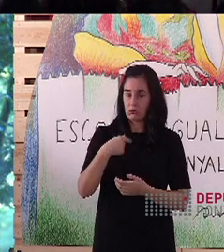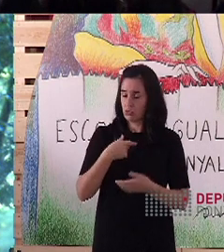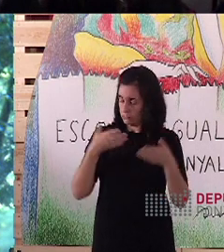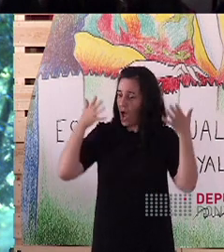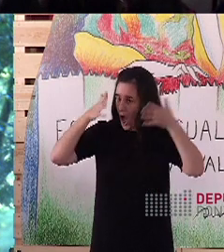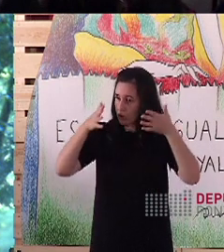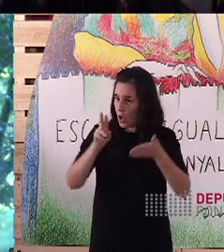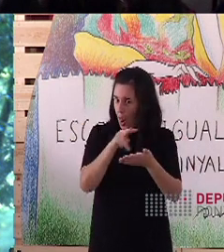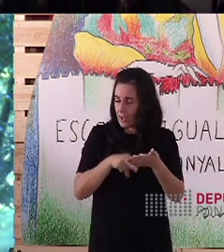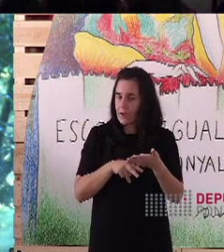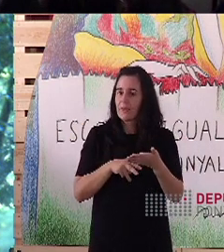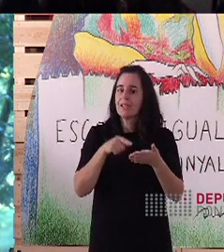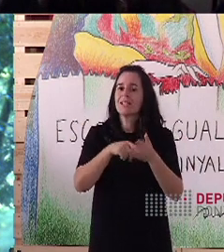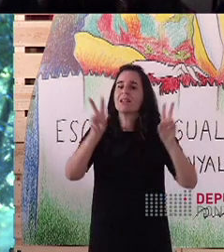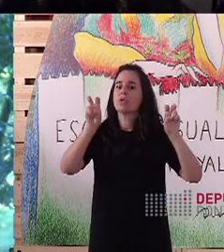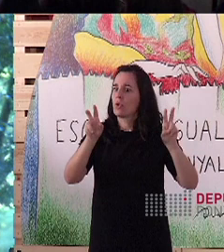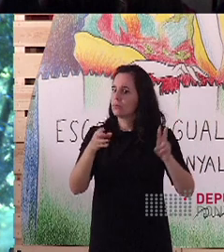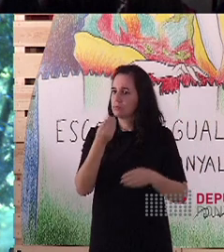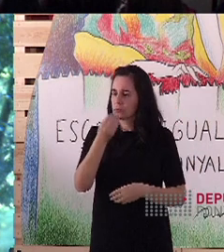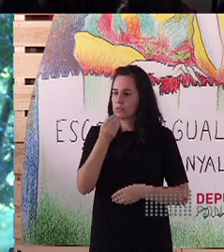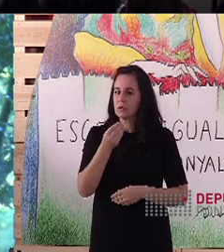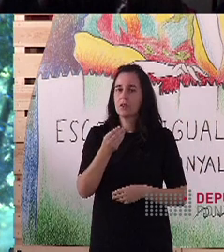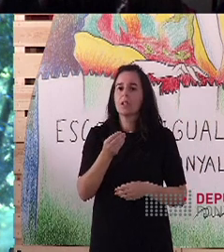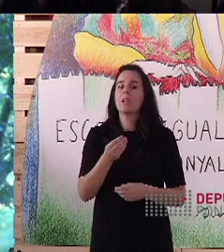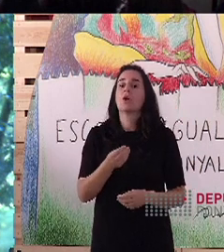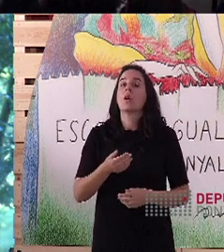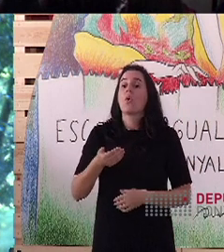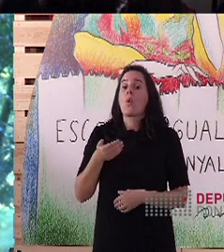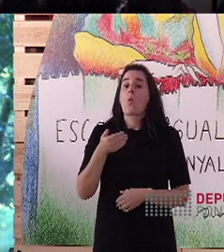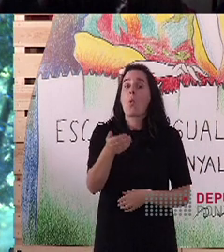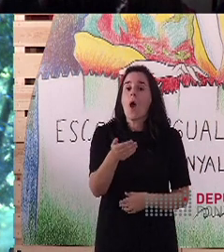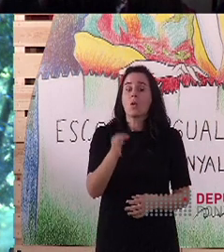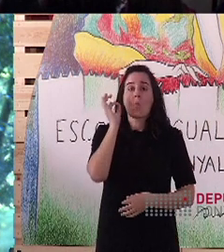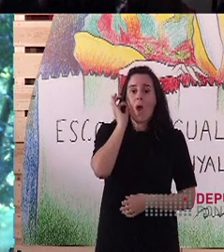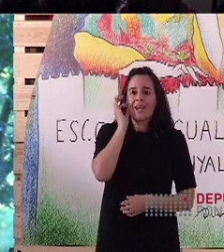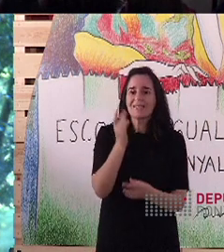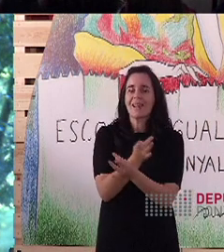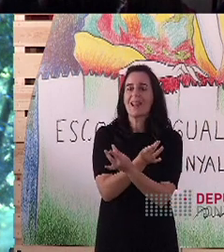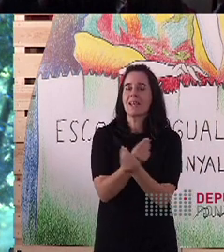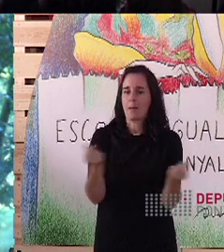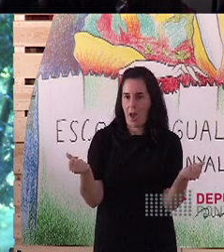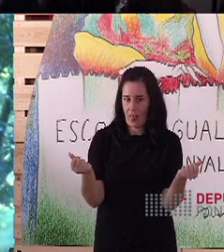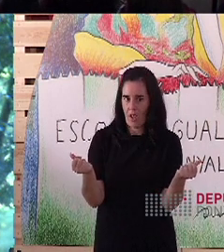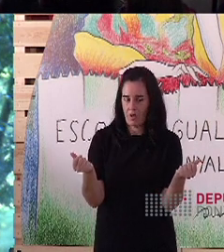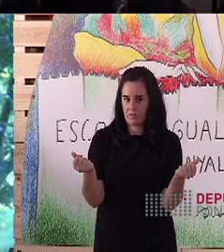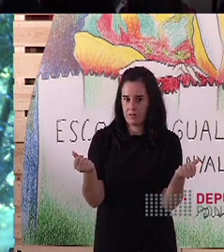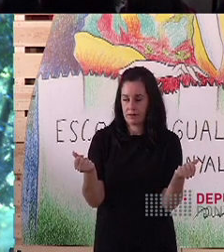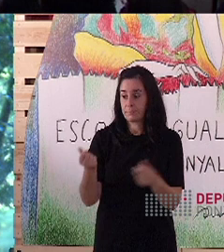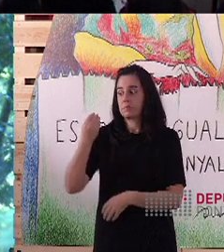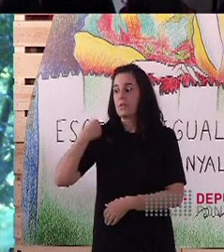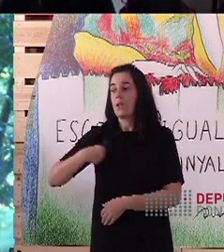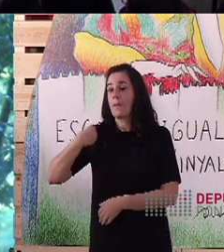que tiene un título muy significativo, que se llama Cuando las mujeres hayan desaparecido. Y una de las cosas que ella